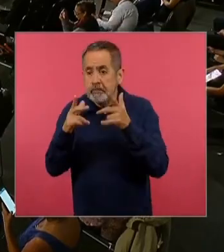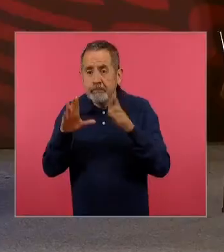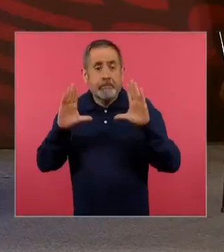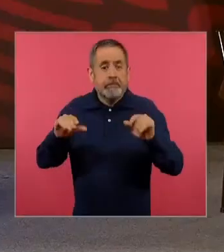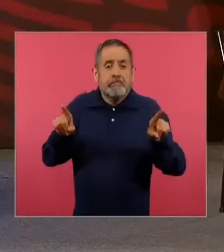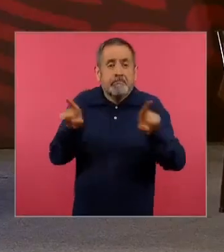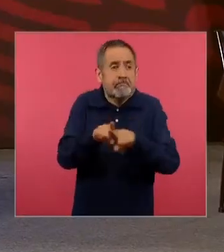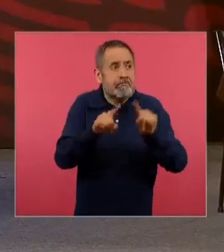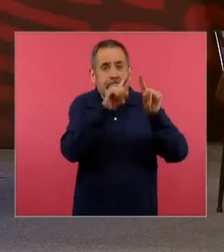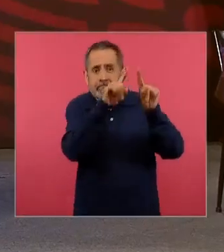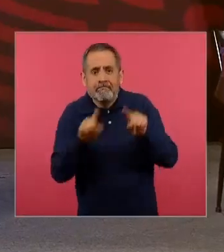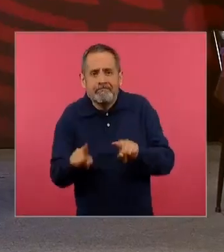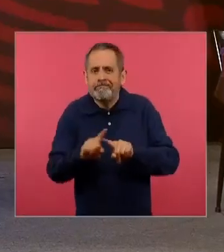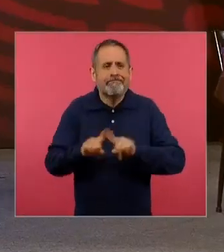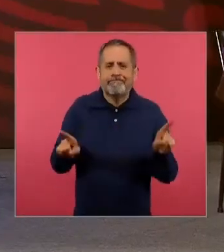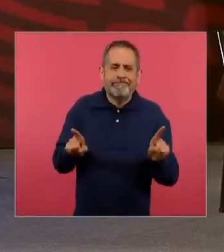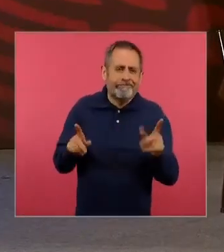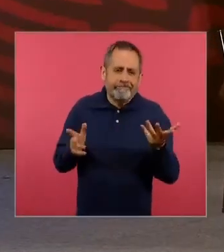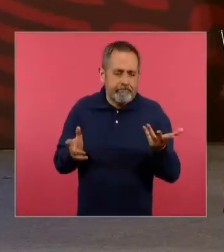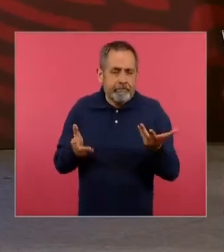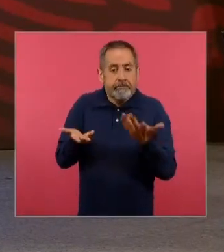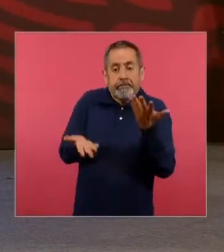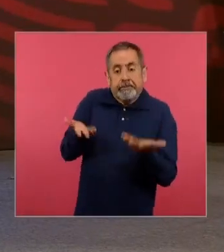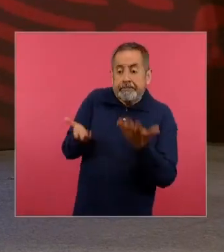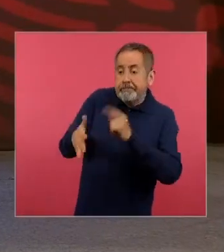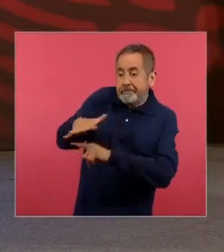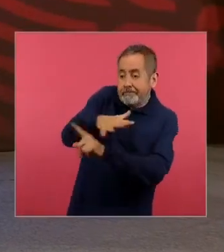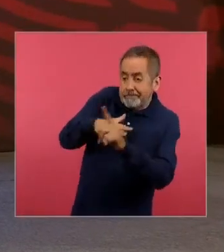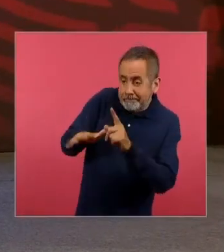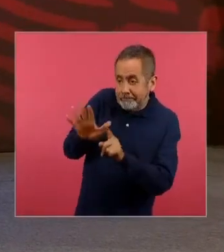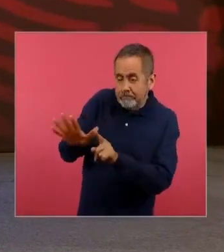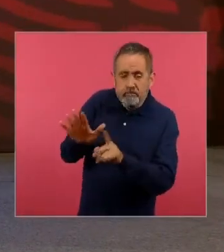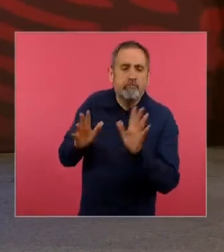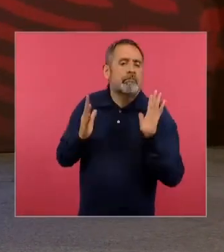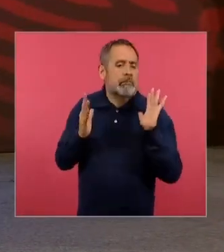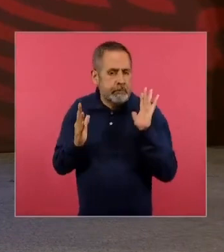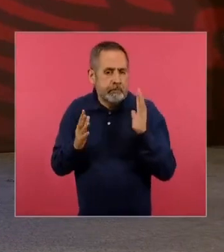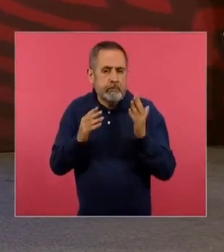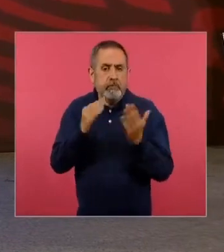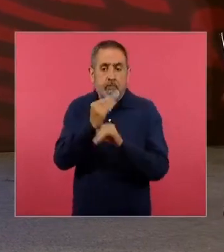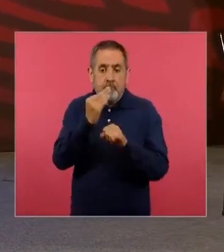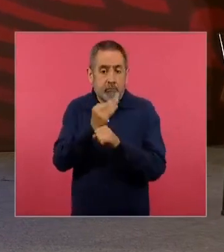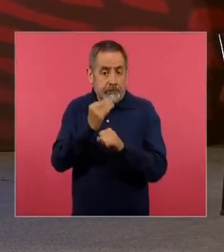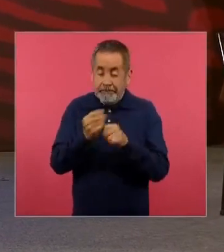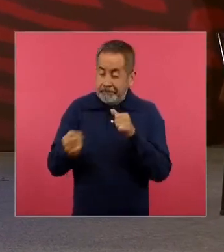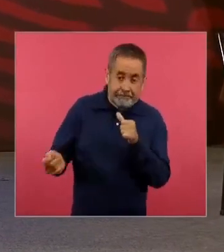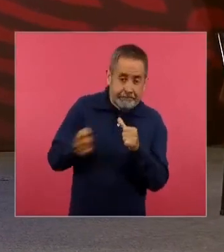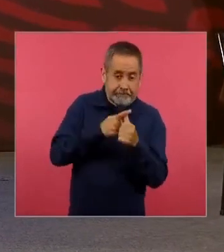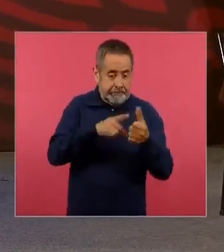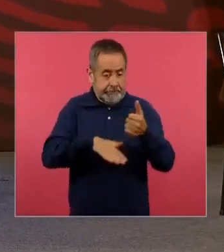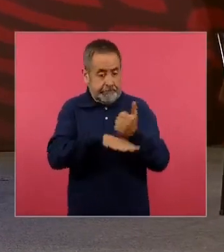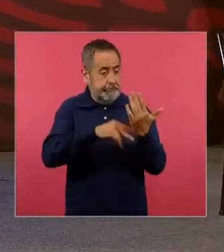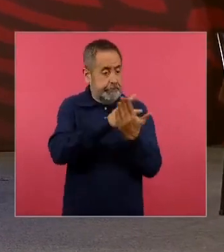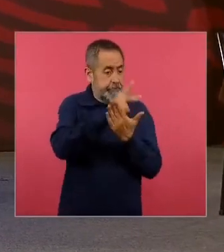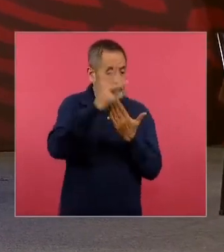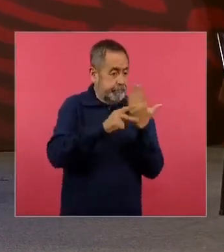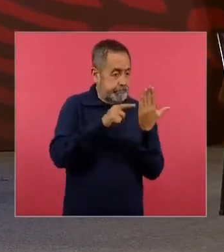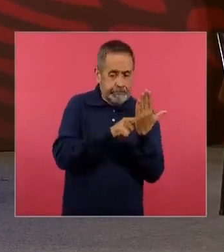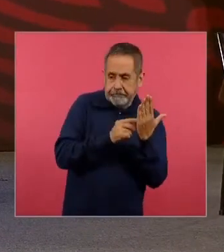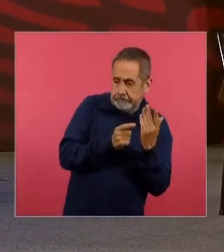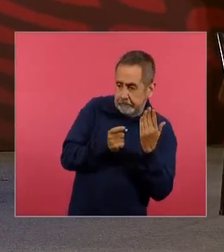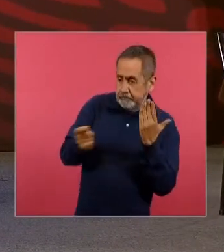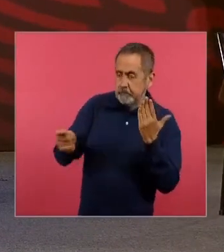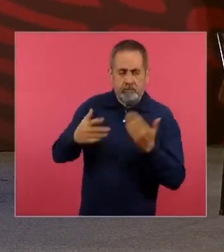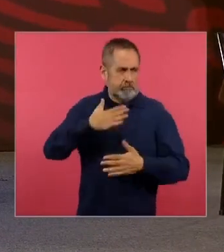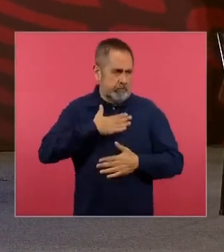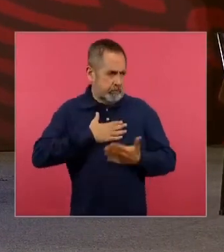que en Guerrero? Entonces, ahora tienen la posibilidad, reconsiderando, tomando en cuenta su autonomía